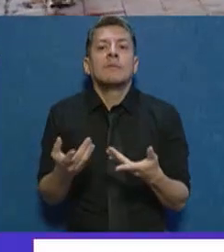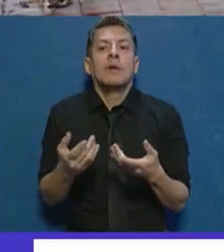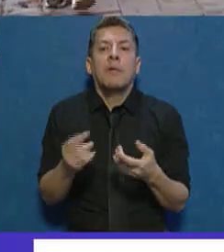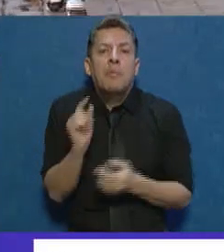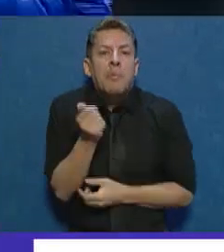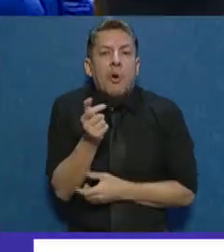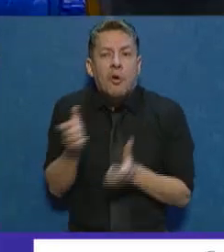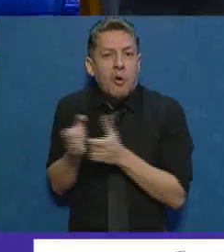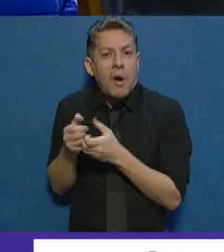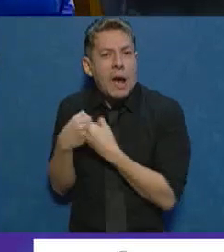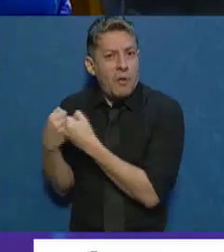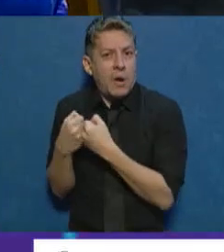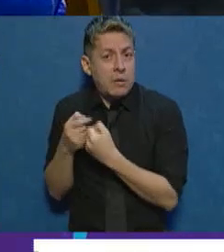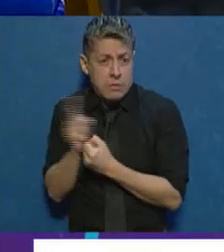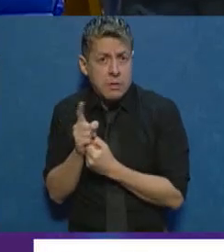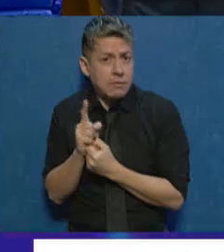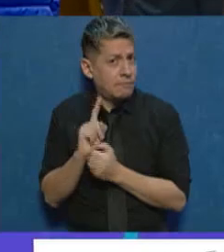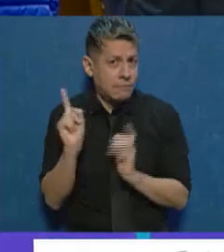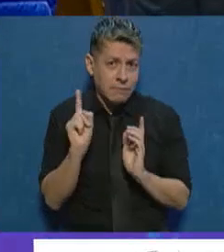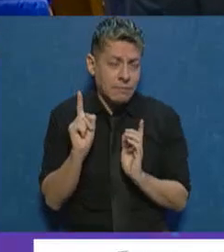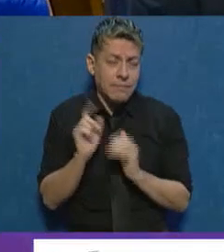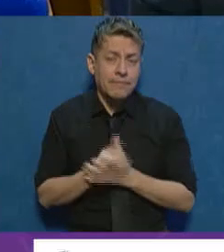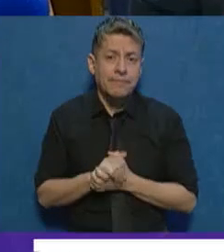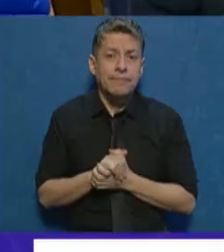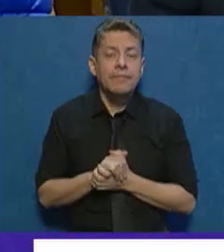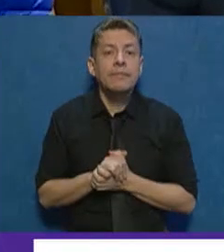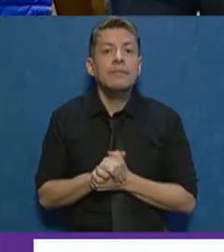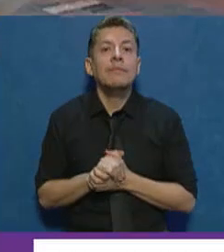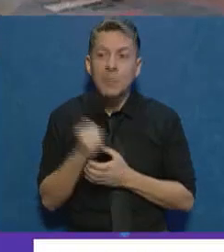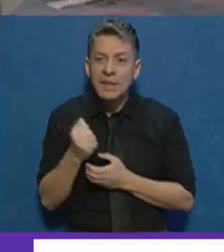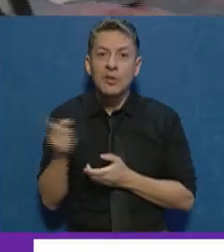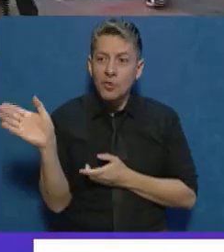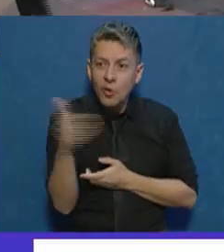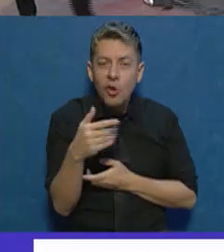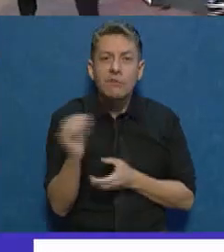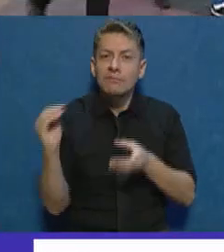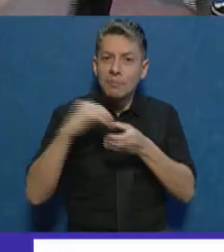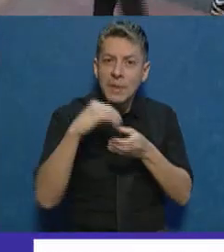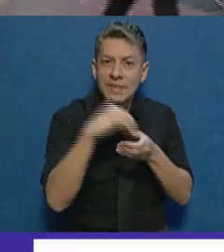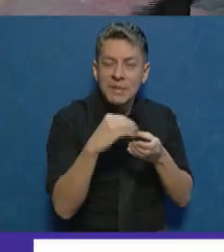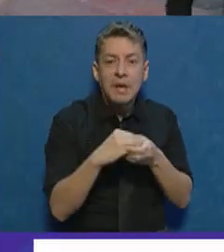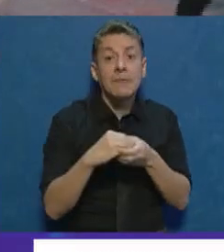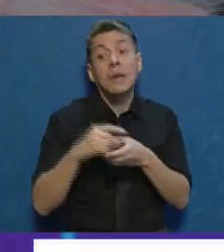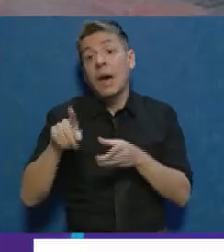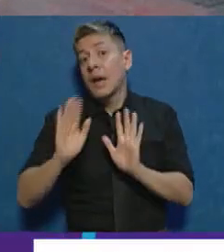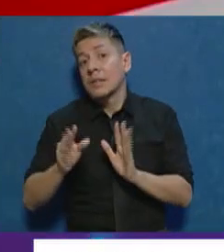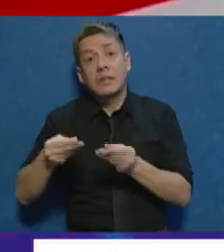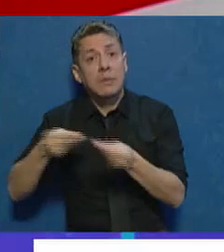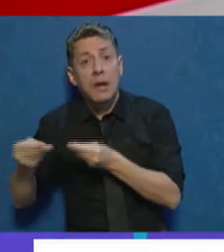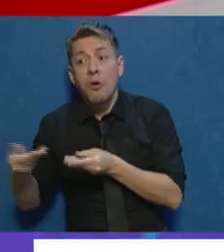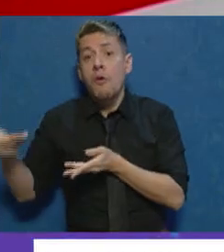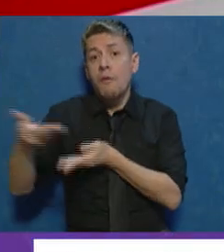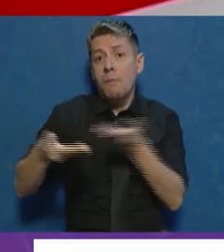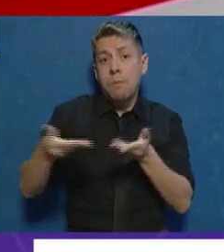pocos sobre los valores del mercado inmobiliario, y esto lo hace uno de los pocos mercados que realmente funciona por oferta y demanda.